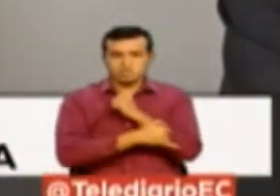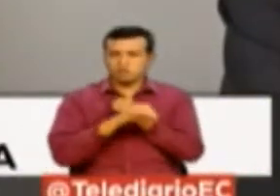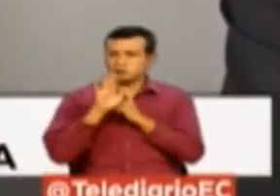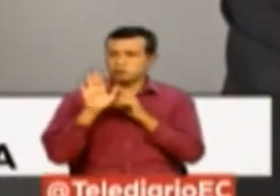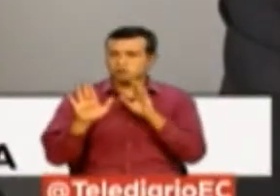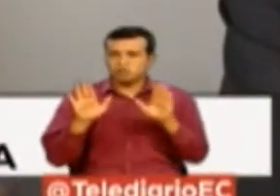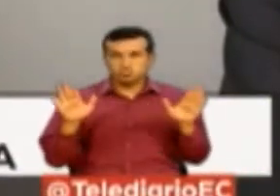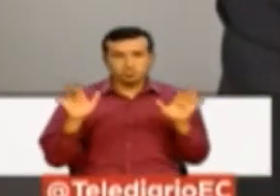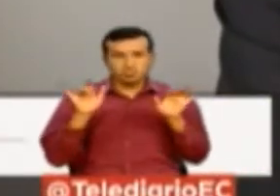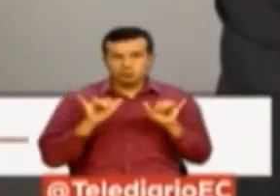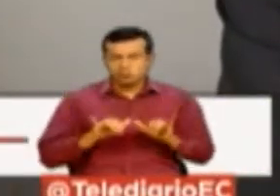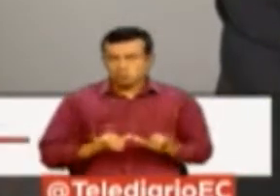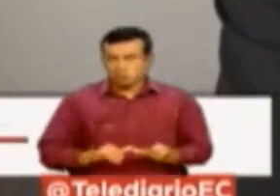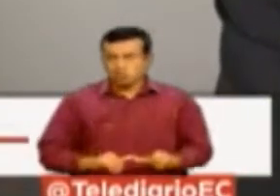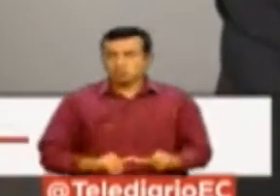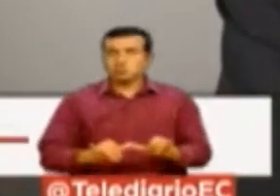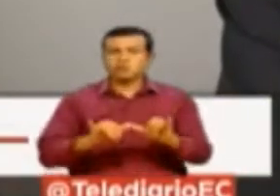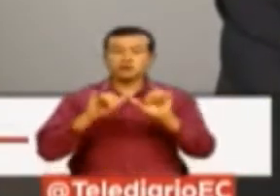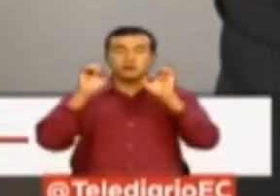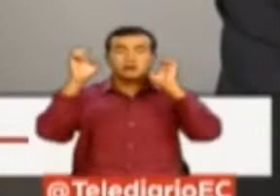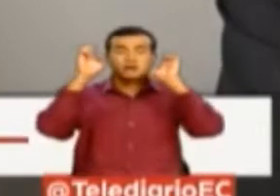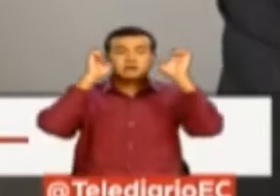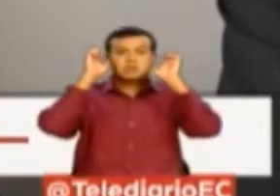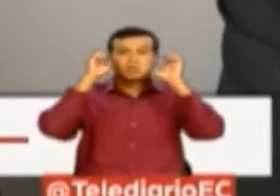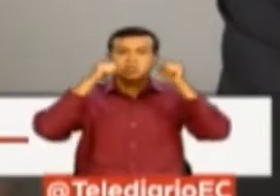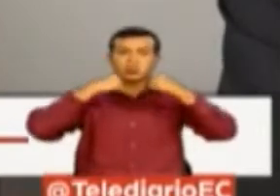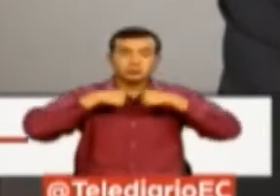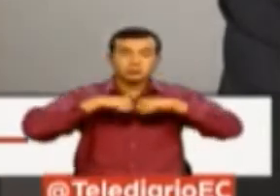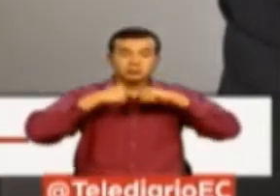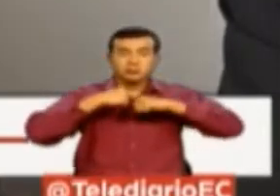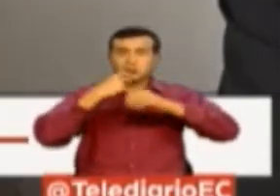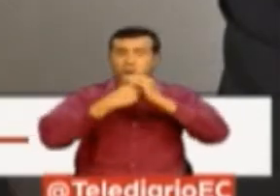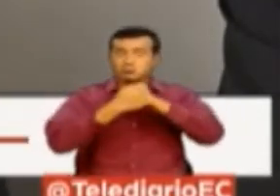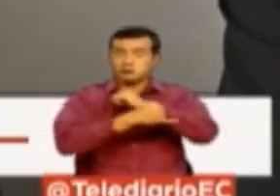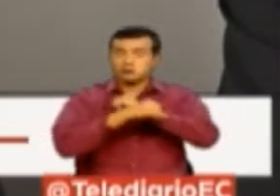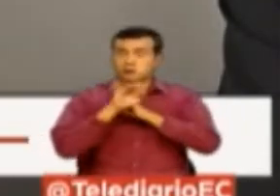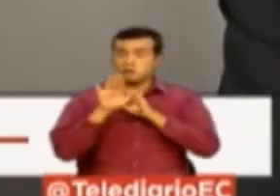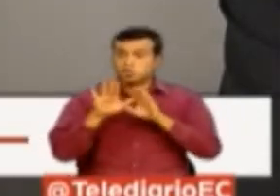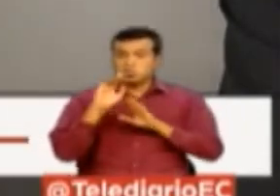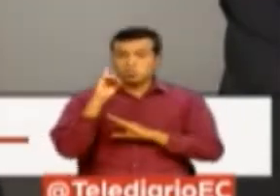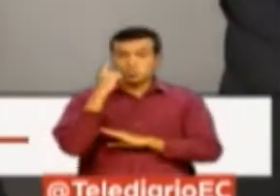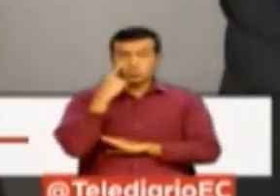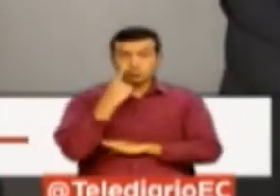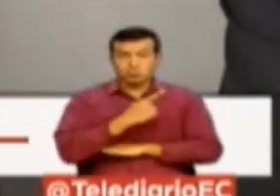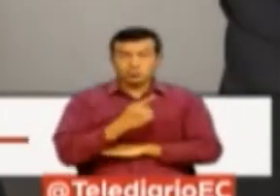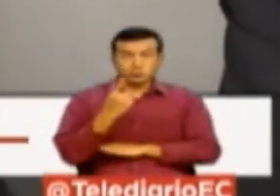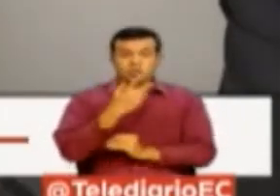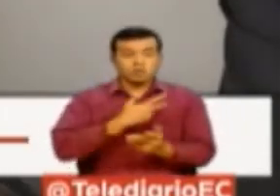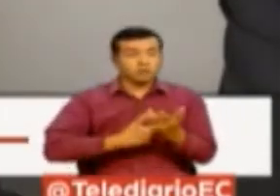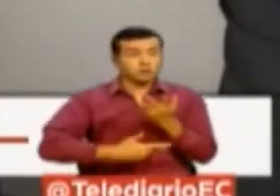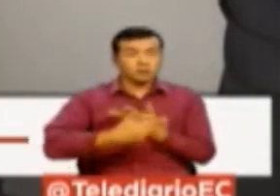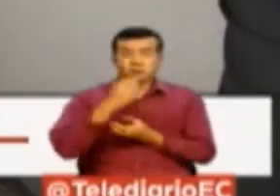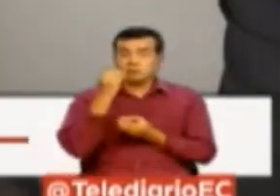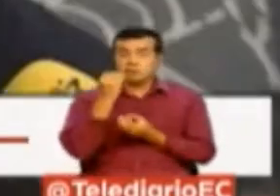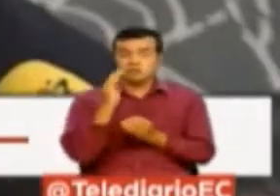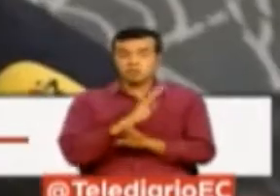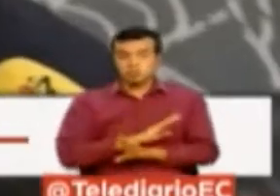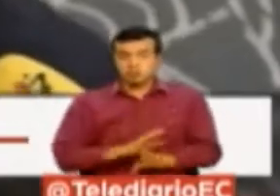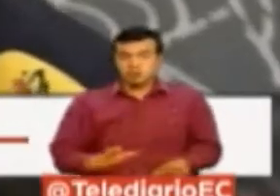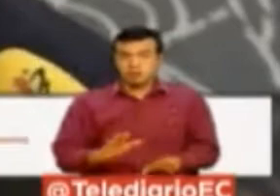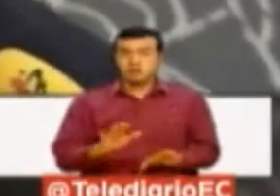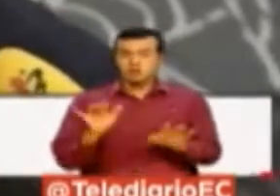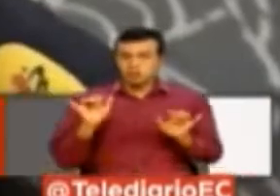de avanzar en una estrategia de operaciones conjuntas ya no solamente de intercambio de información